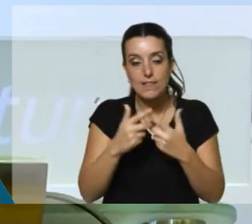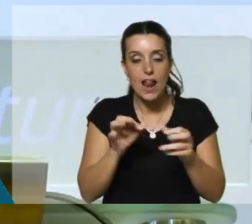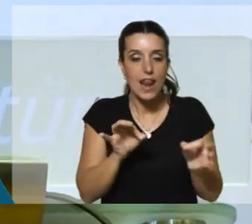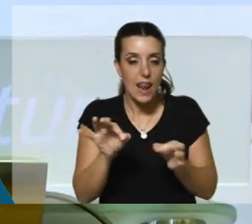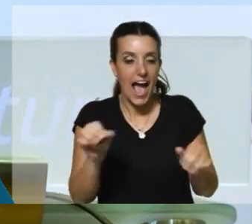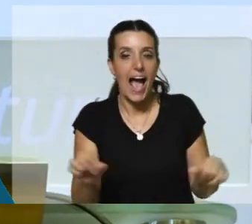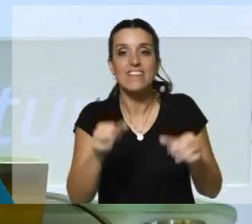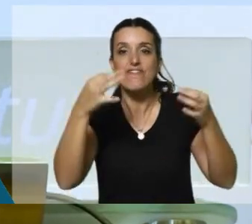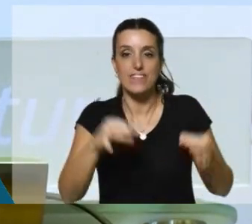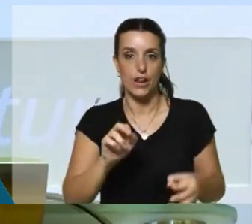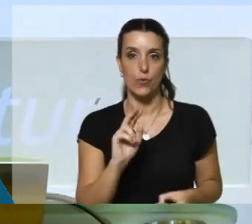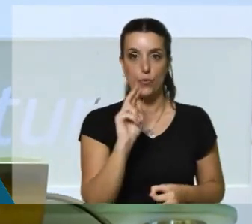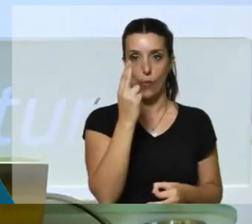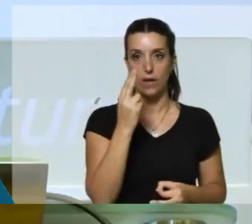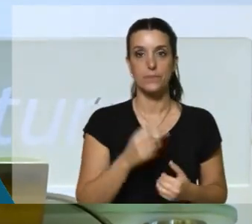lo que estamos haciendo bien.